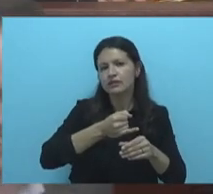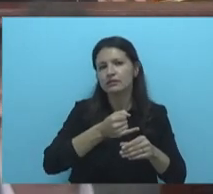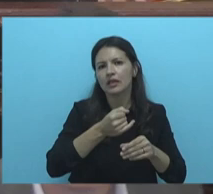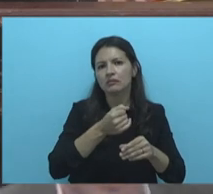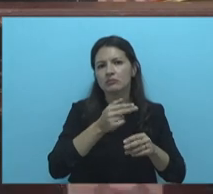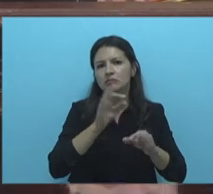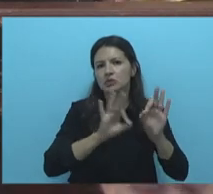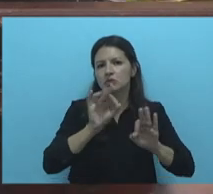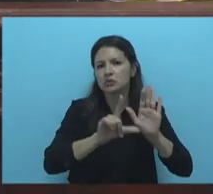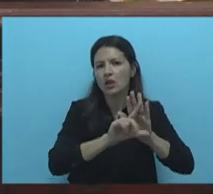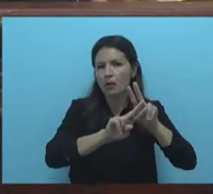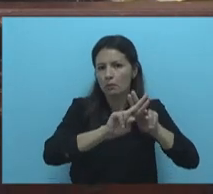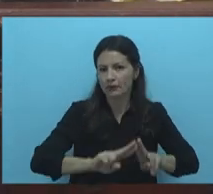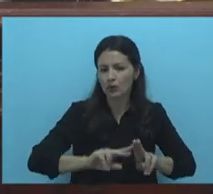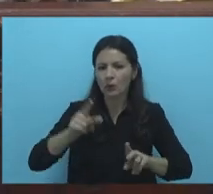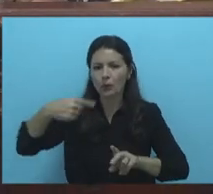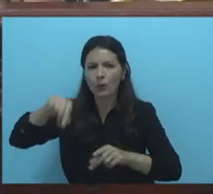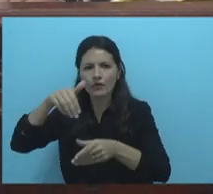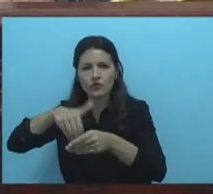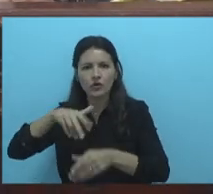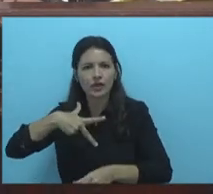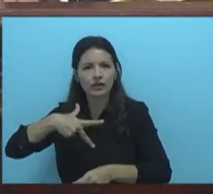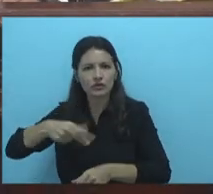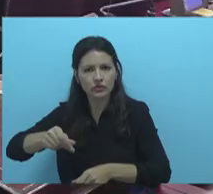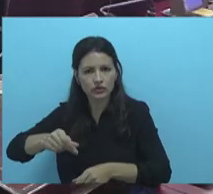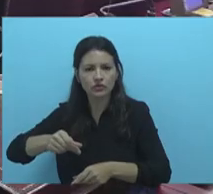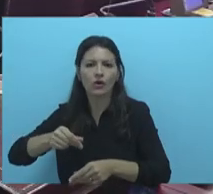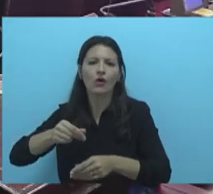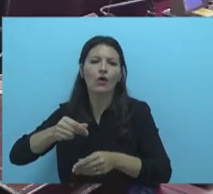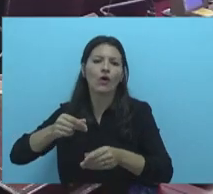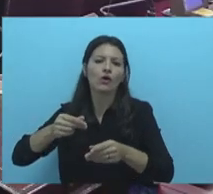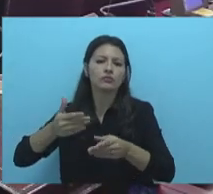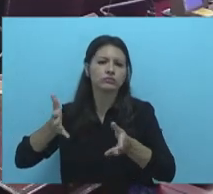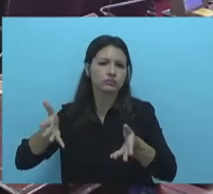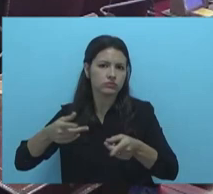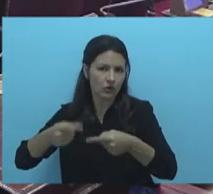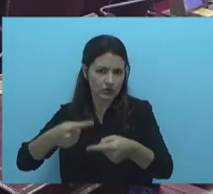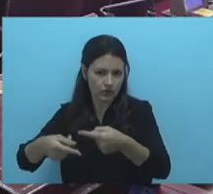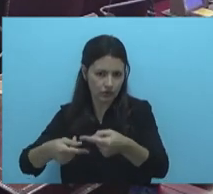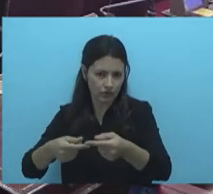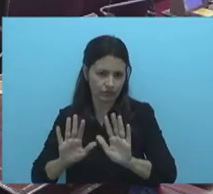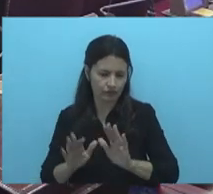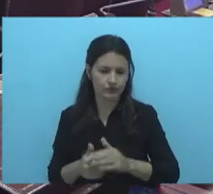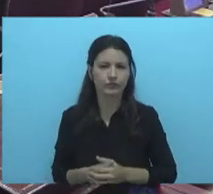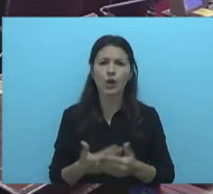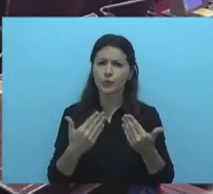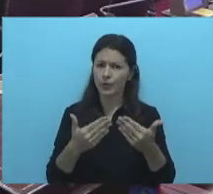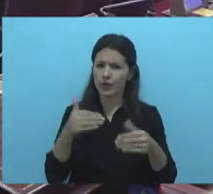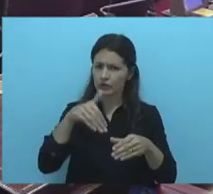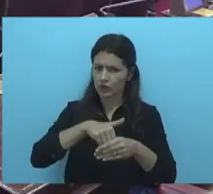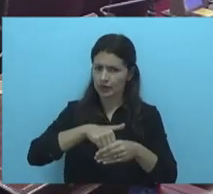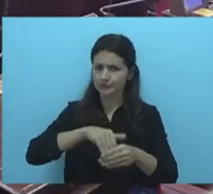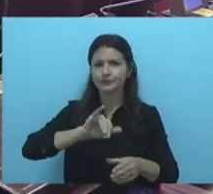en consideración el tratamiento sobre tablas. A votación, resulta aprobado.